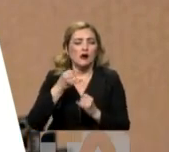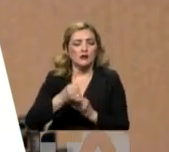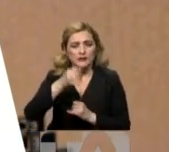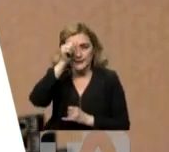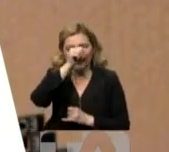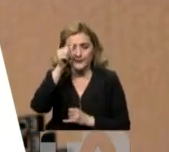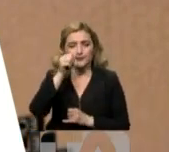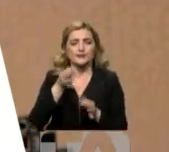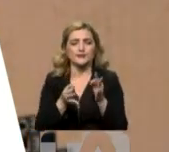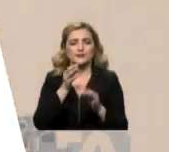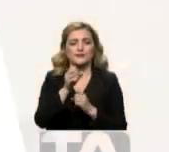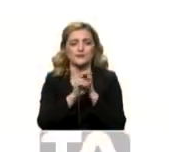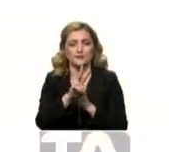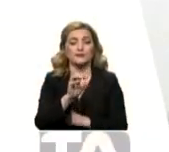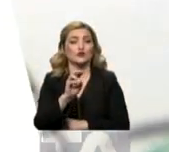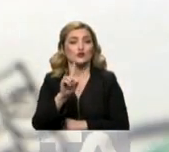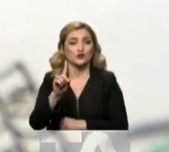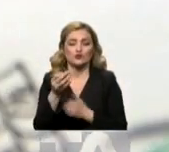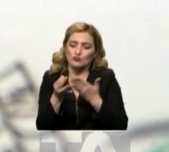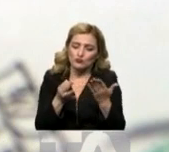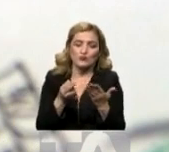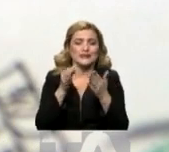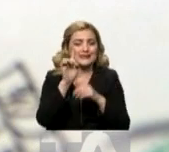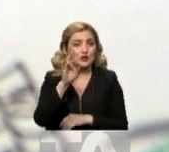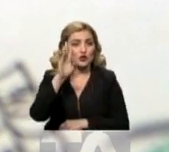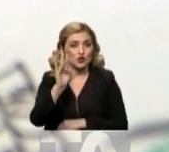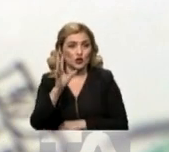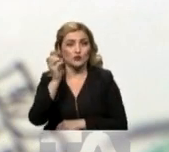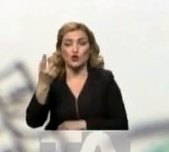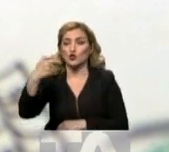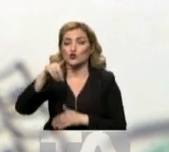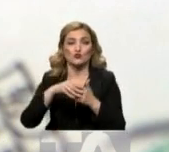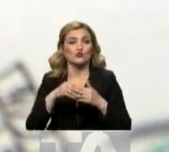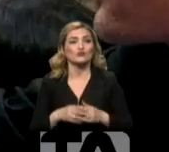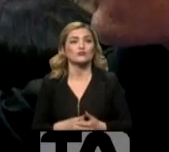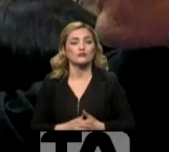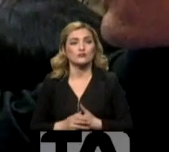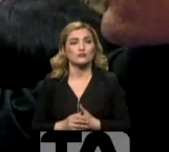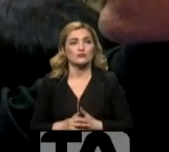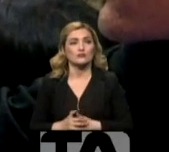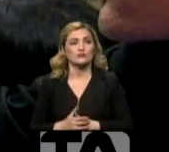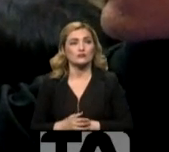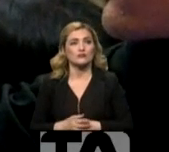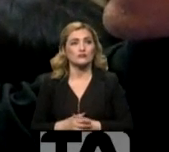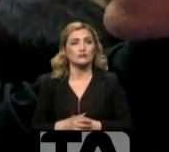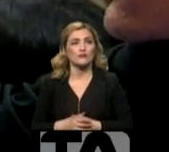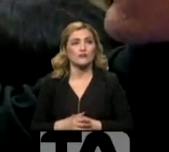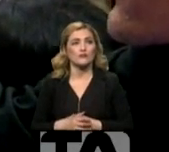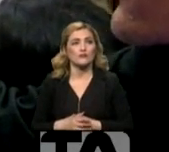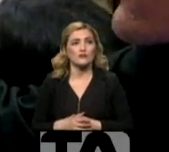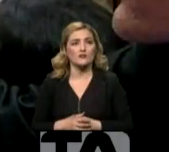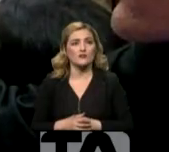de febrero en 2021, con un presupuesto de 170 millones de dólares. En Guayaquil, Carlos